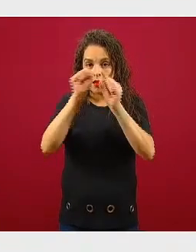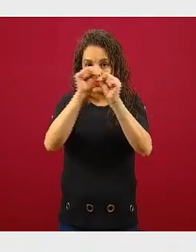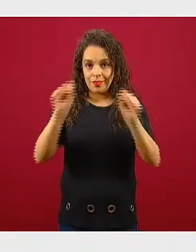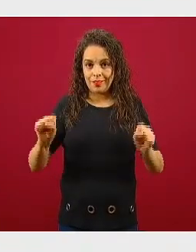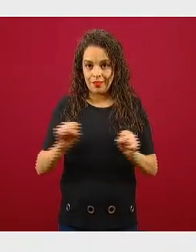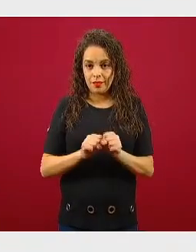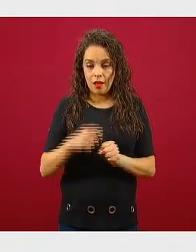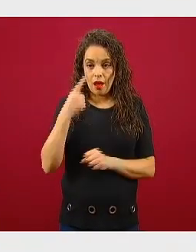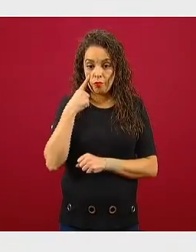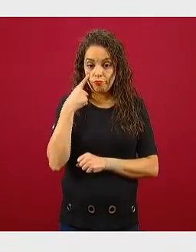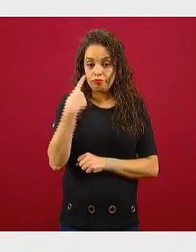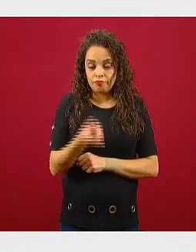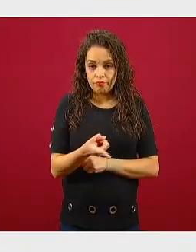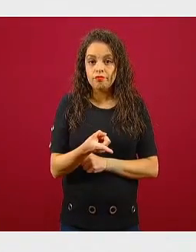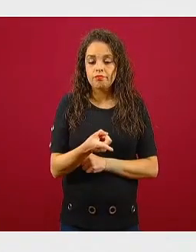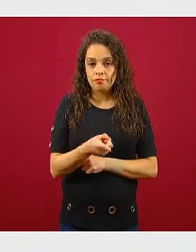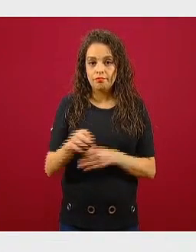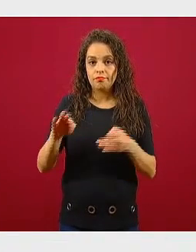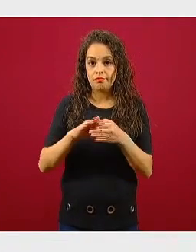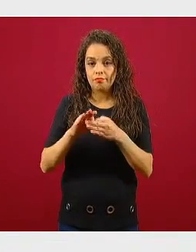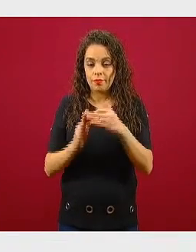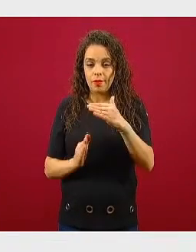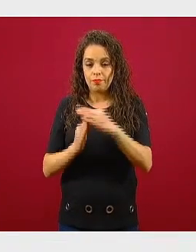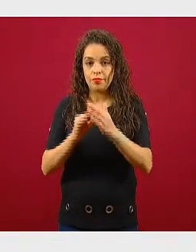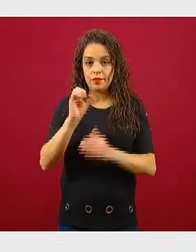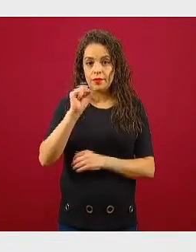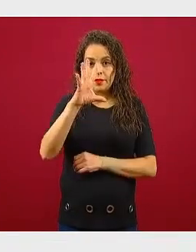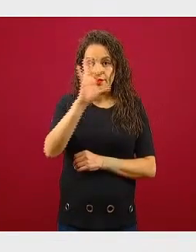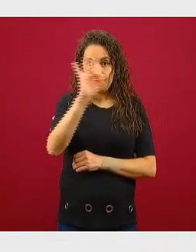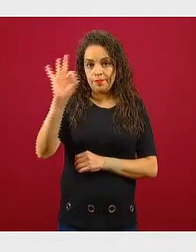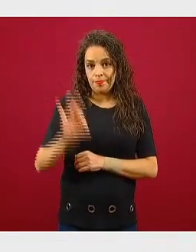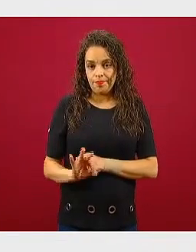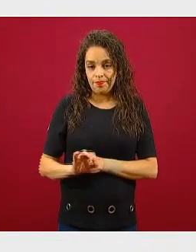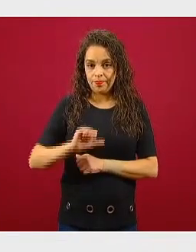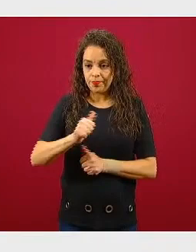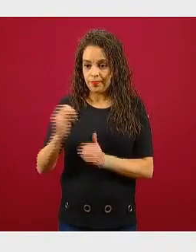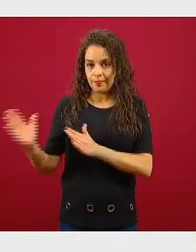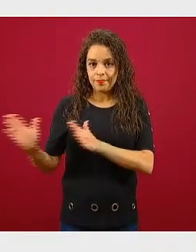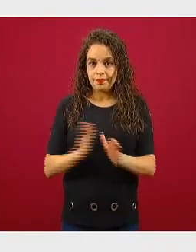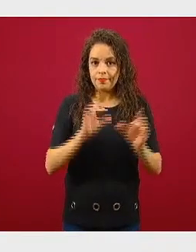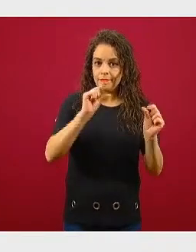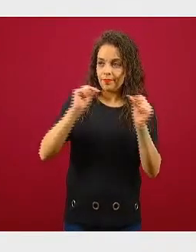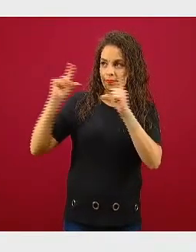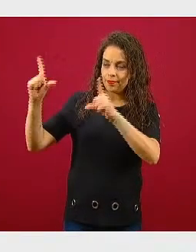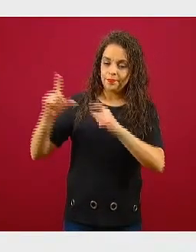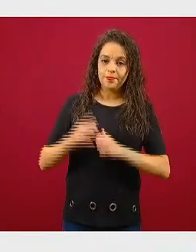que están llegando al 65%. La siguiente, por favor.